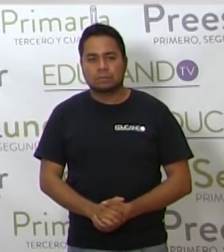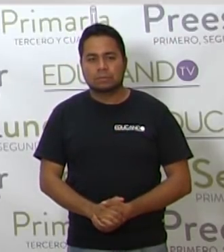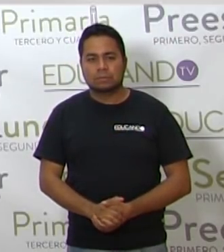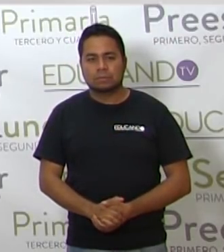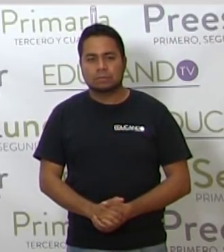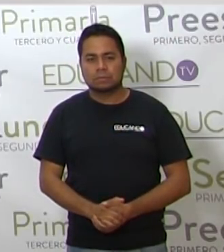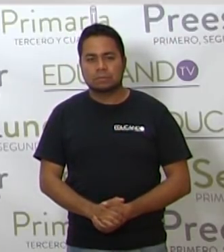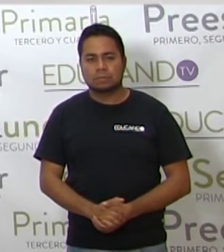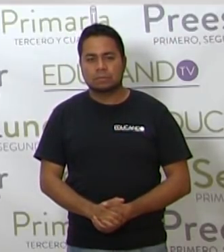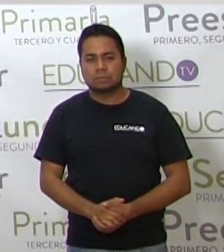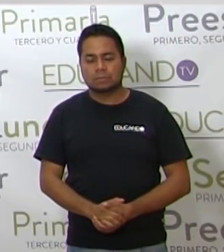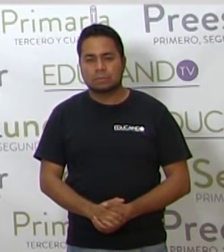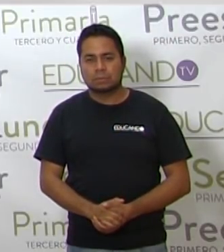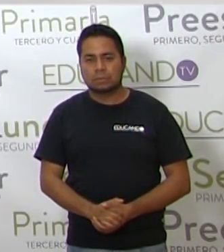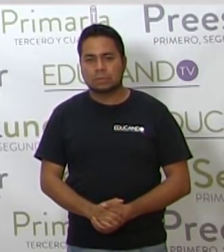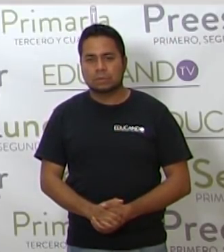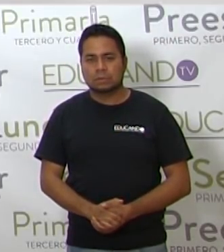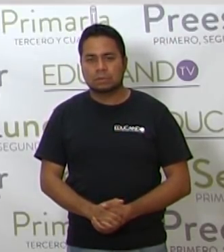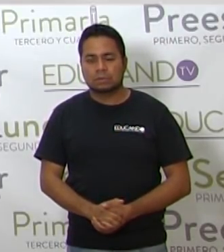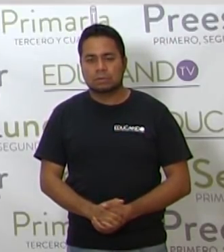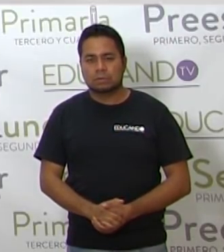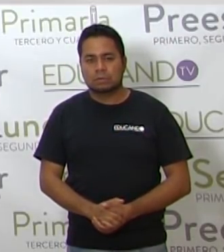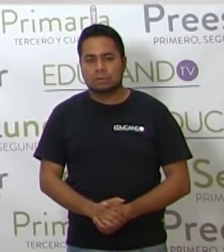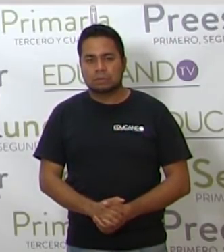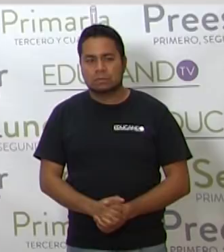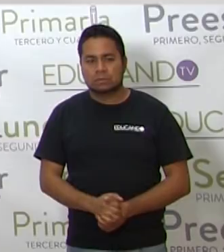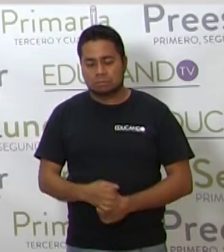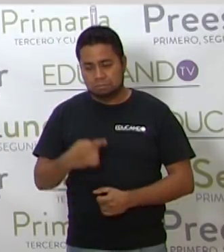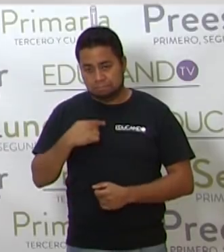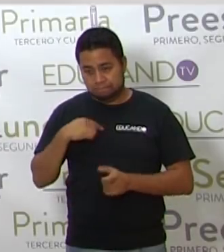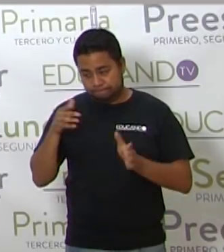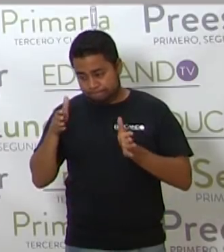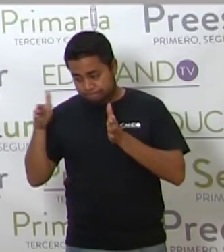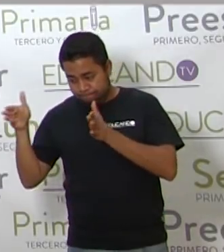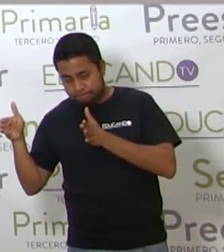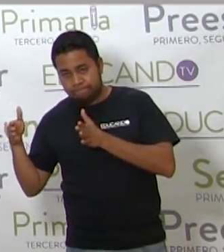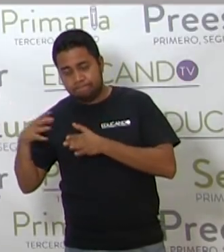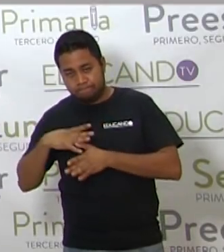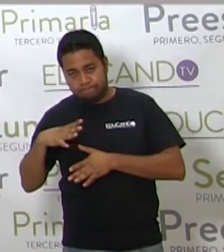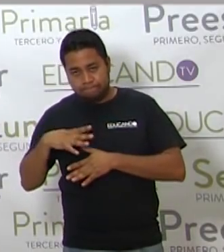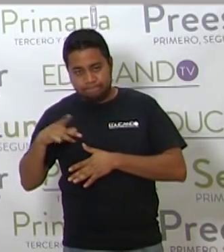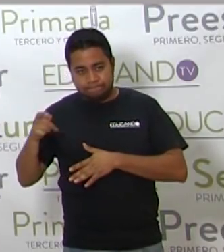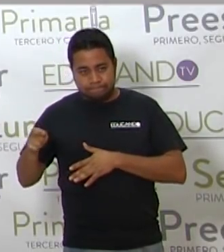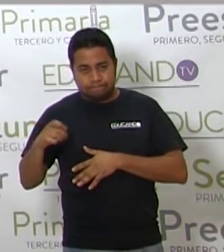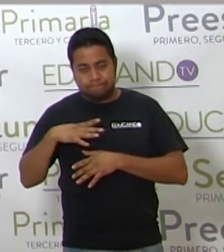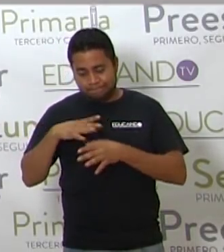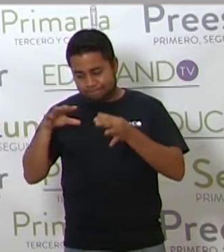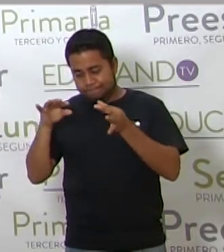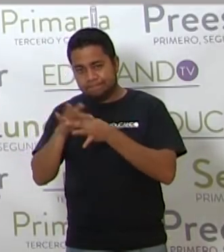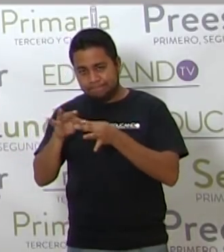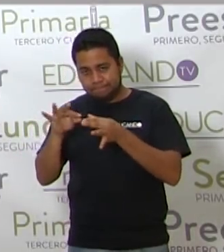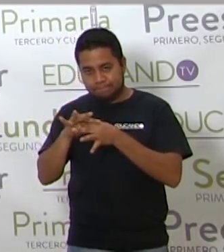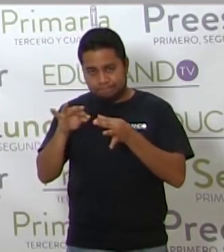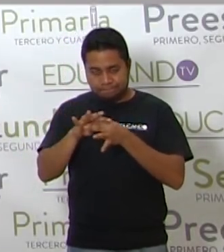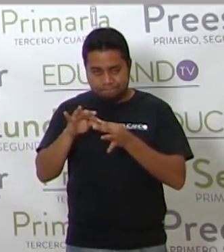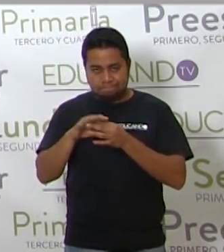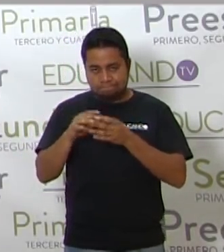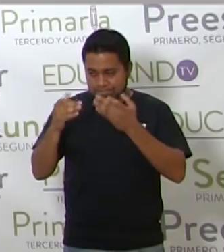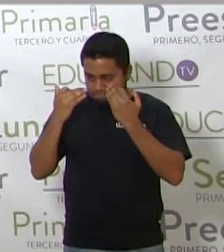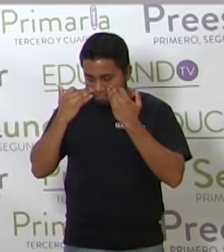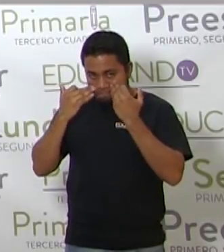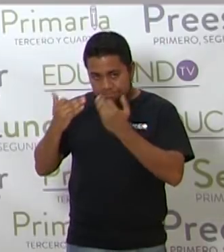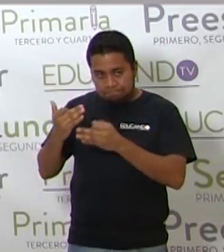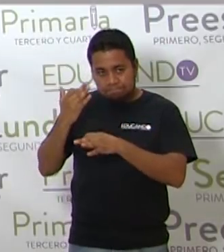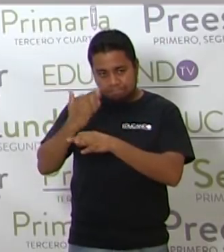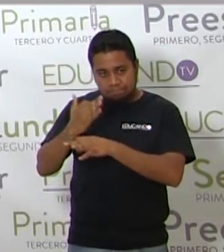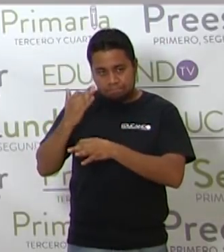Bien. En este lado o de este lado tenemos una descripción, como tú lo estás viendo